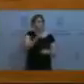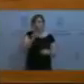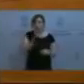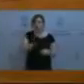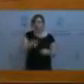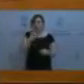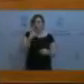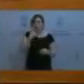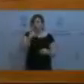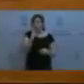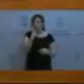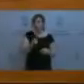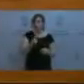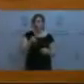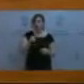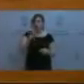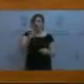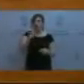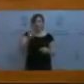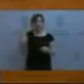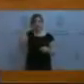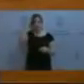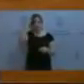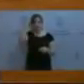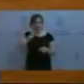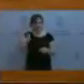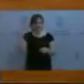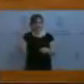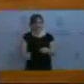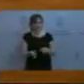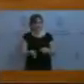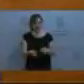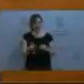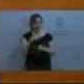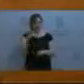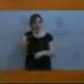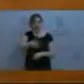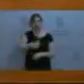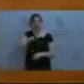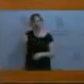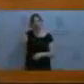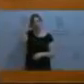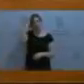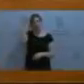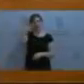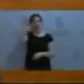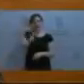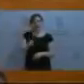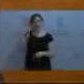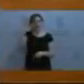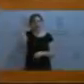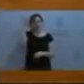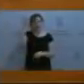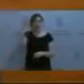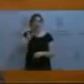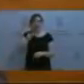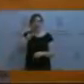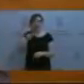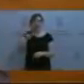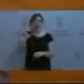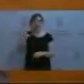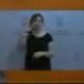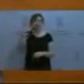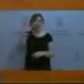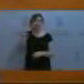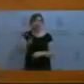casi míticos, Alfonso II, Nepociano, una figura, digamos, difusa en la historia, Ramiro I, su hijo Ordoño I, Alfonso III, hasta el último rey de Asturias,